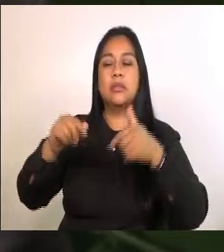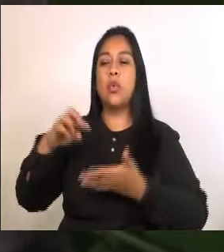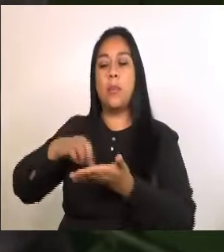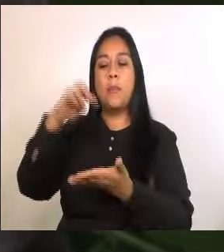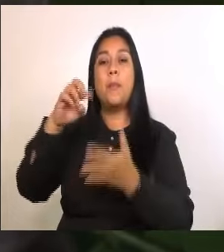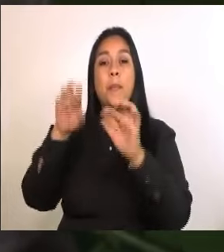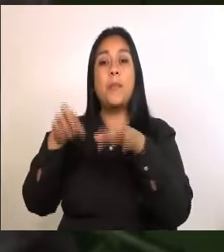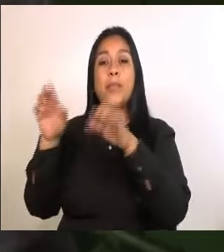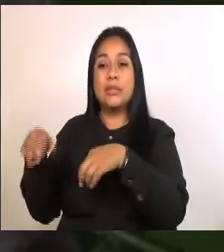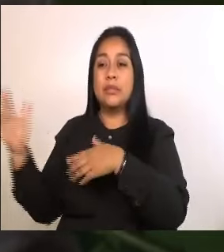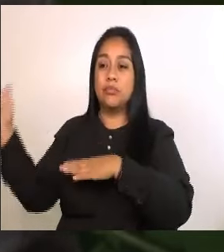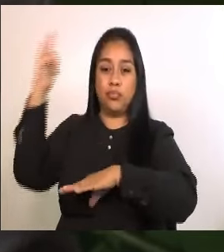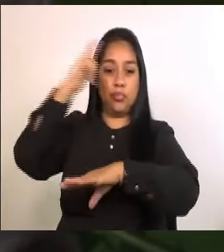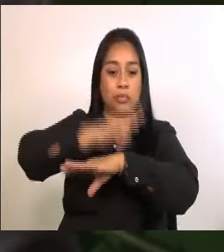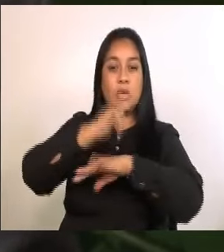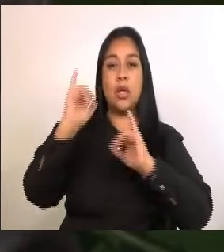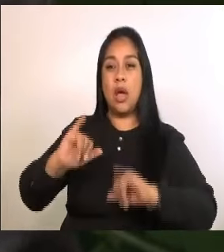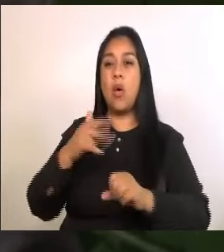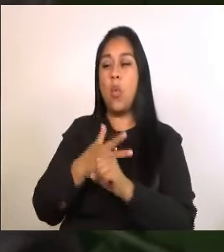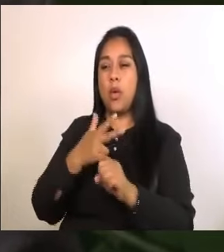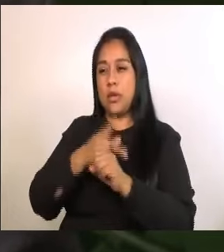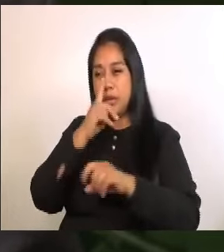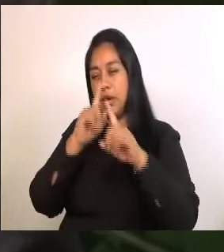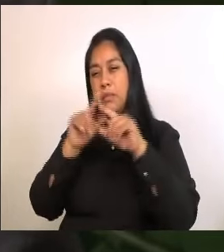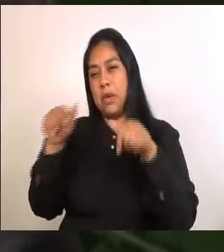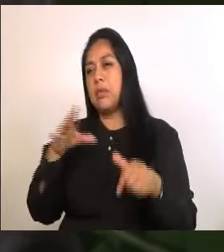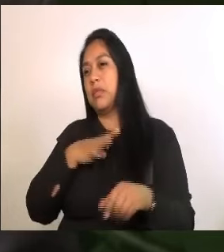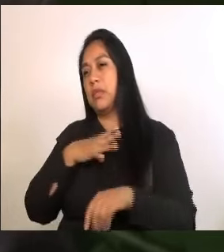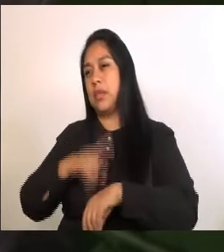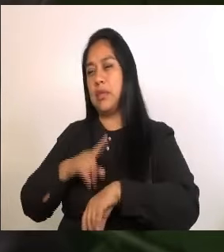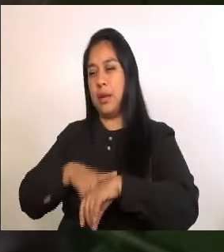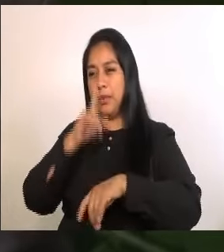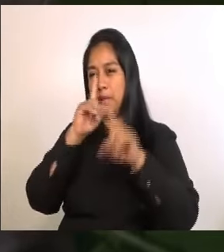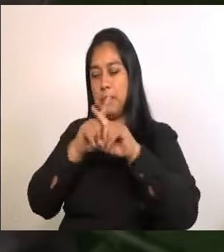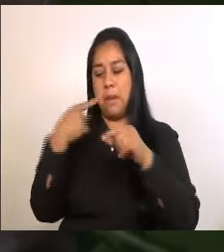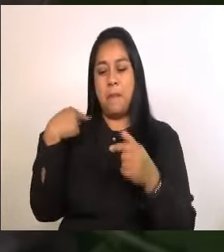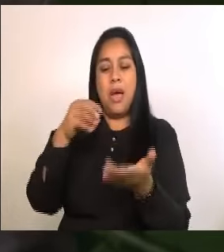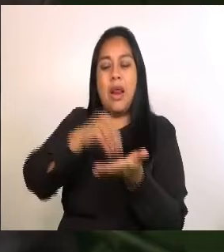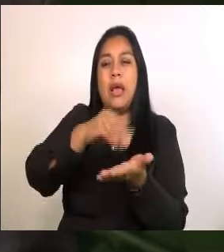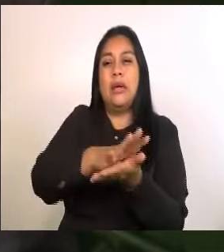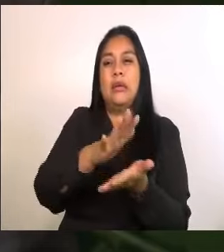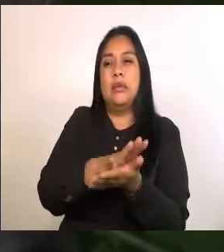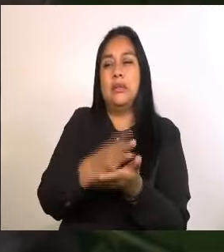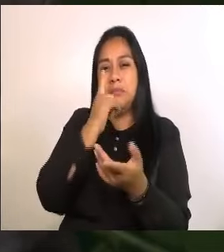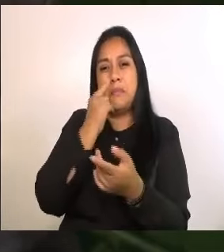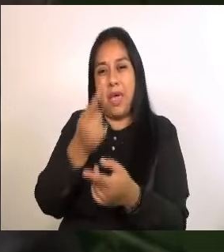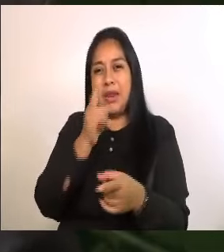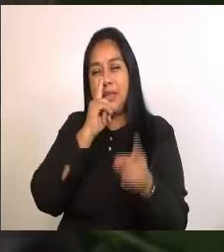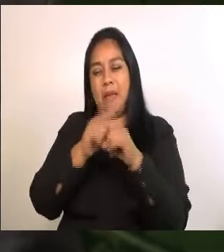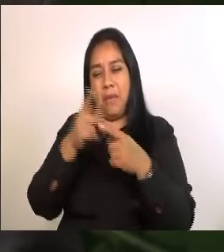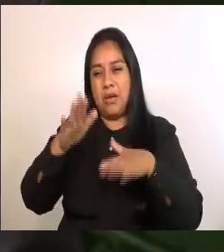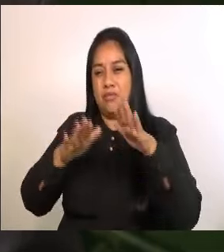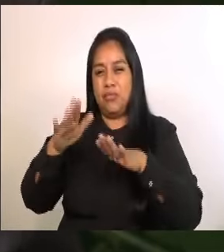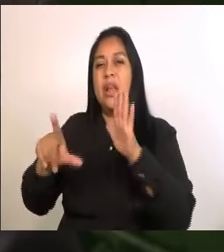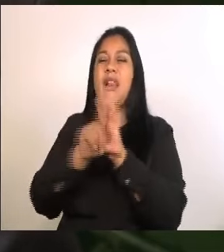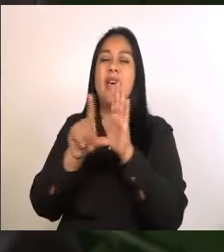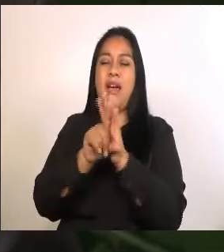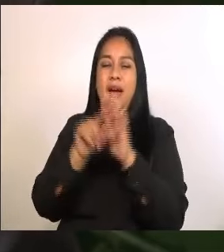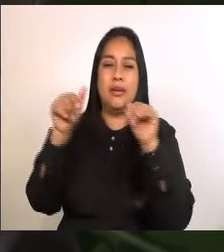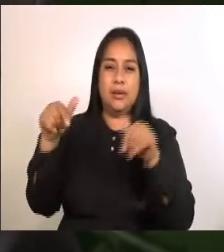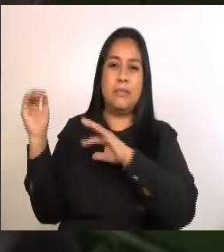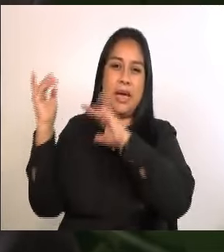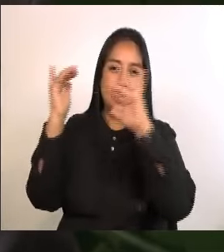en el territorio guatemalteco y que tienen este tiempo para establecer, digamos, un estatuto regular migratorio del